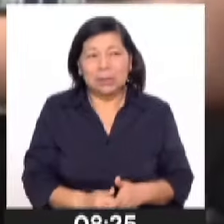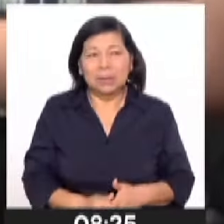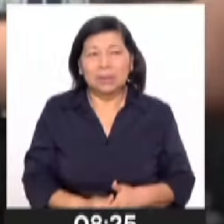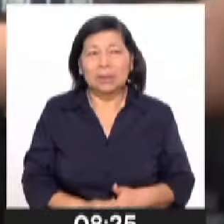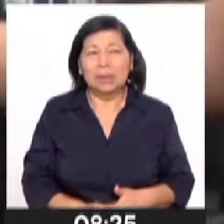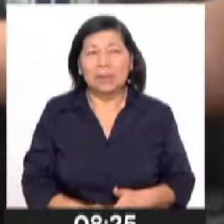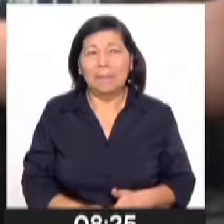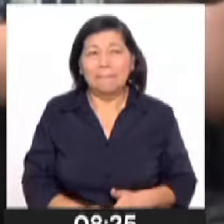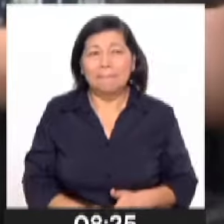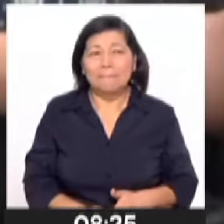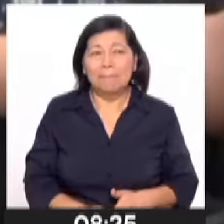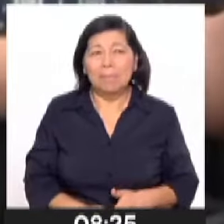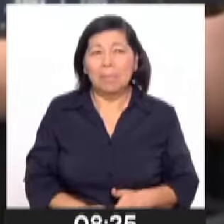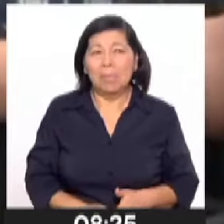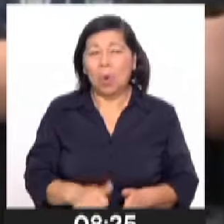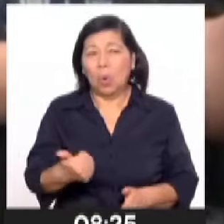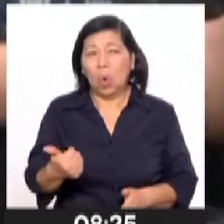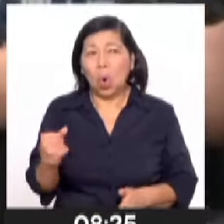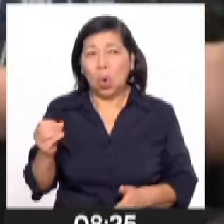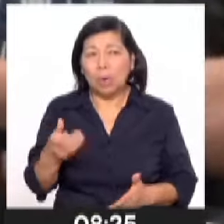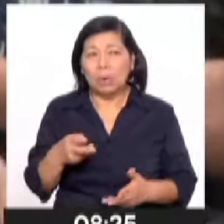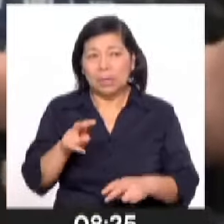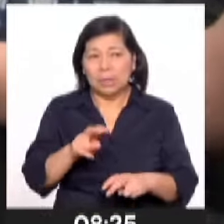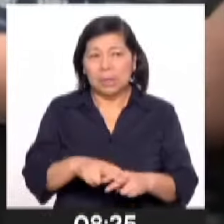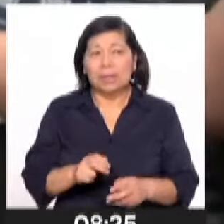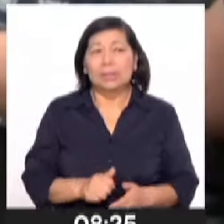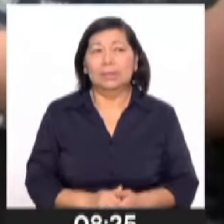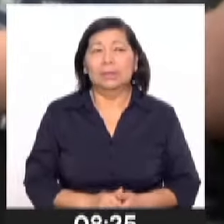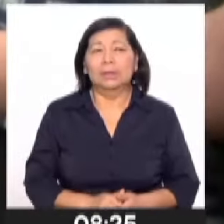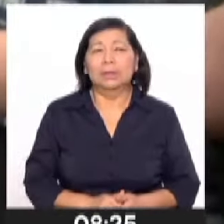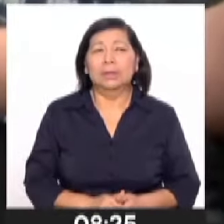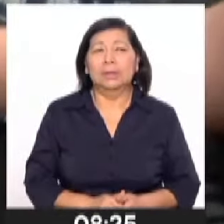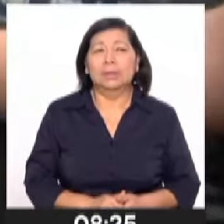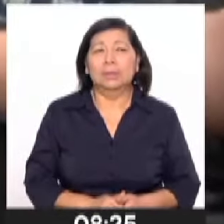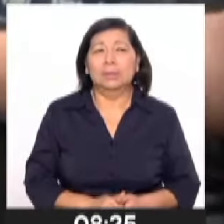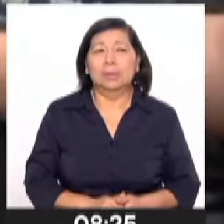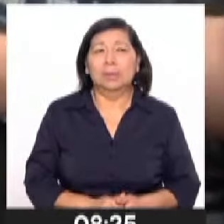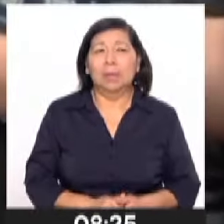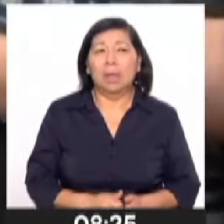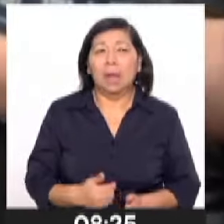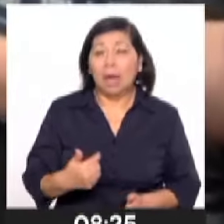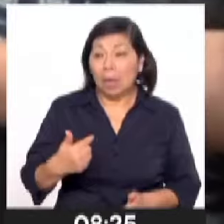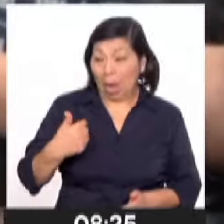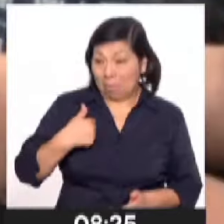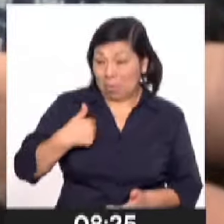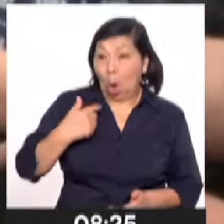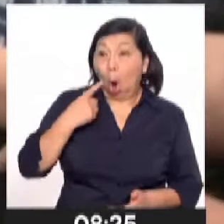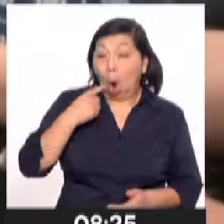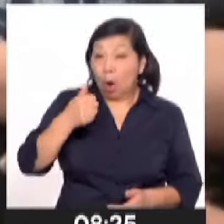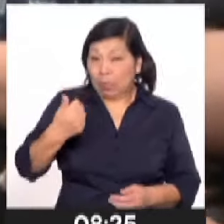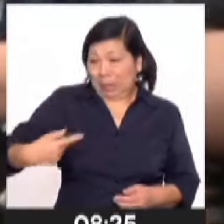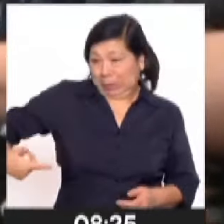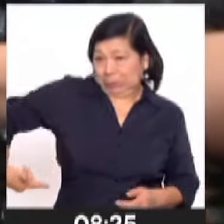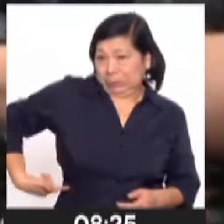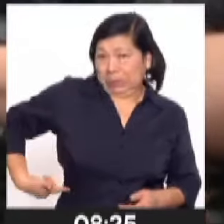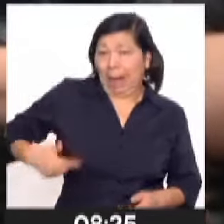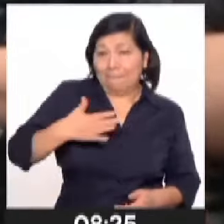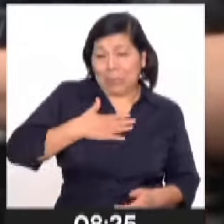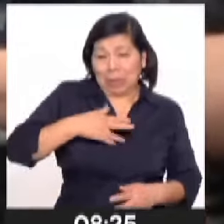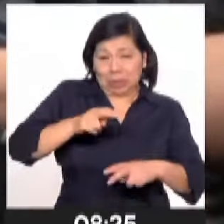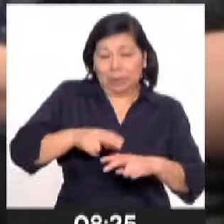porque para eso había un señor ahí, un joven ahí en el pasajero. Un pasajero, porque él me tenía primero apuntando a mí. A mí me tenía apuntando